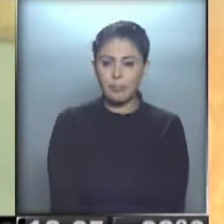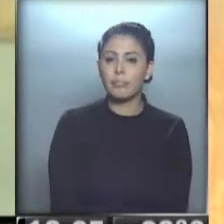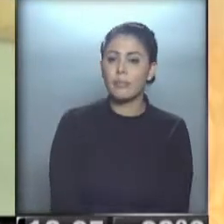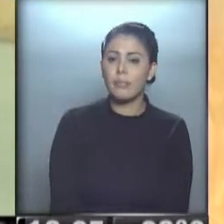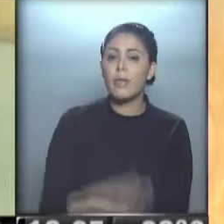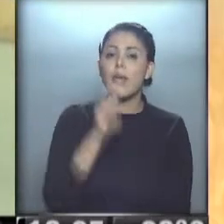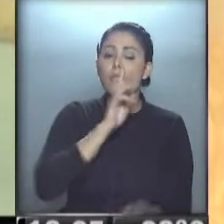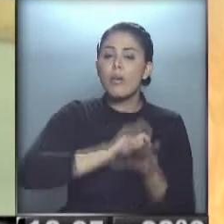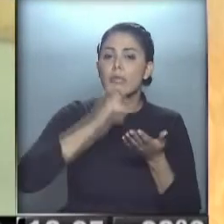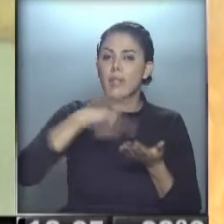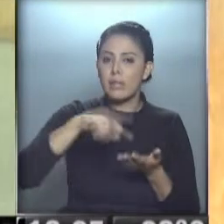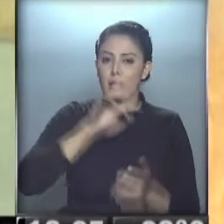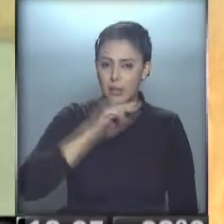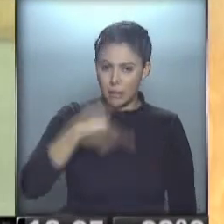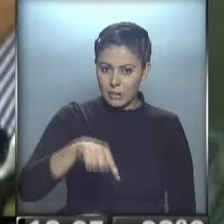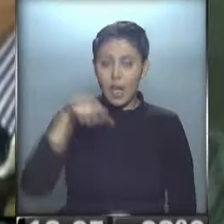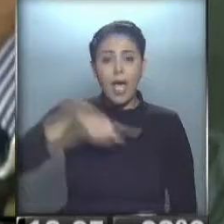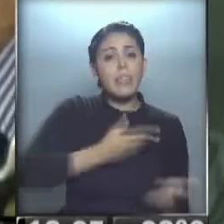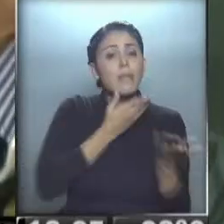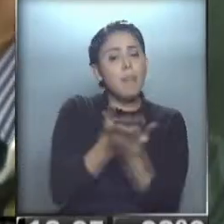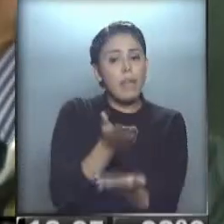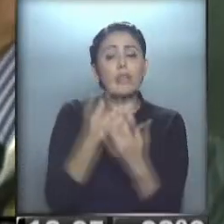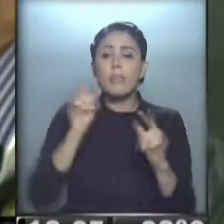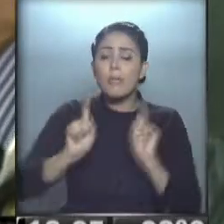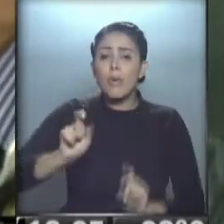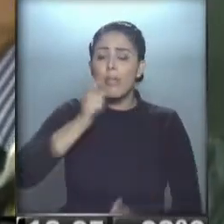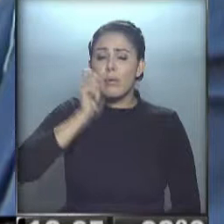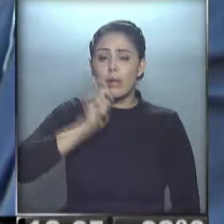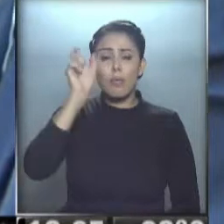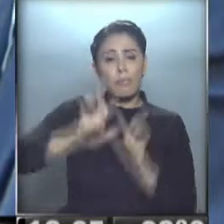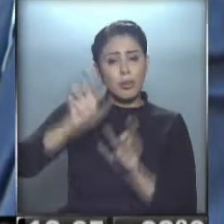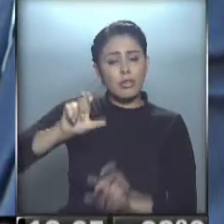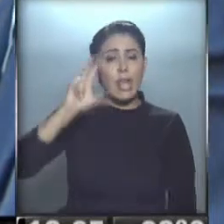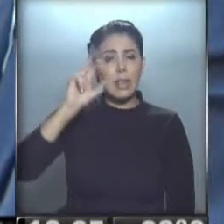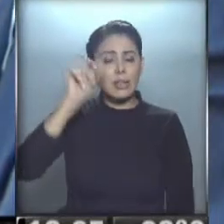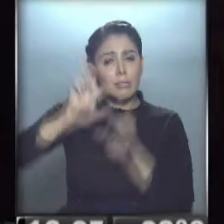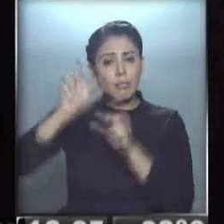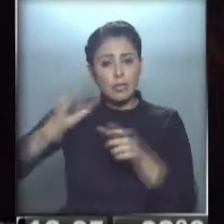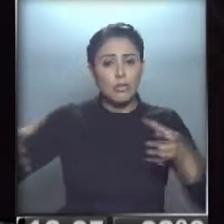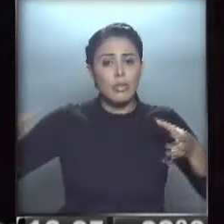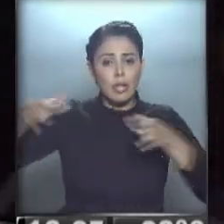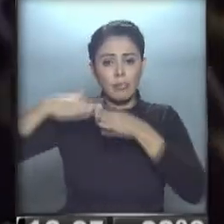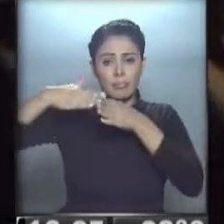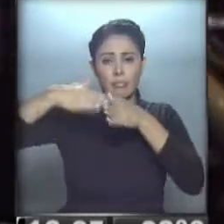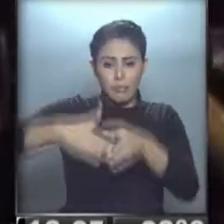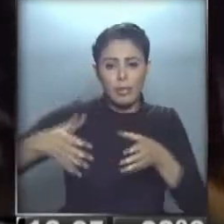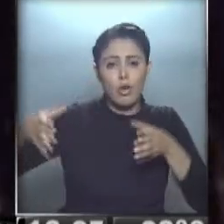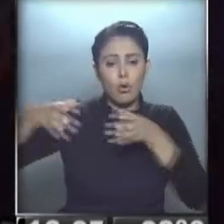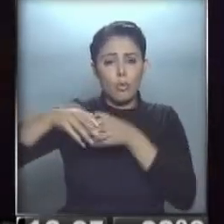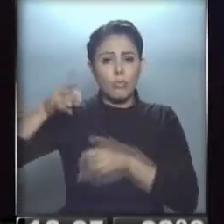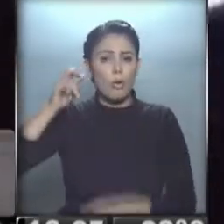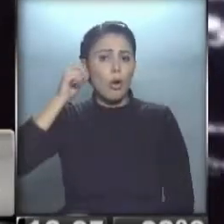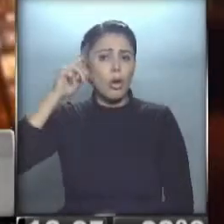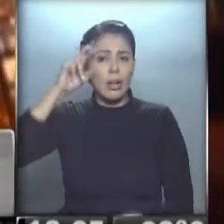contempla la puesta en libertad de los acusados de vandalismo entre los que figurarían los 30 tripulantes del rompehielos de greenpeace arctic sunrise